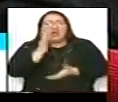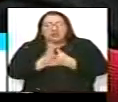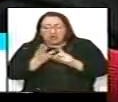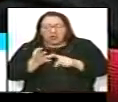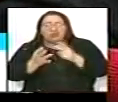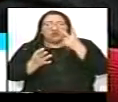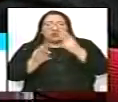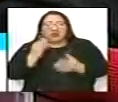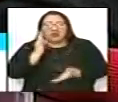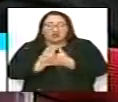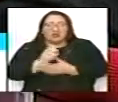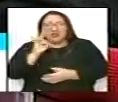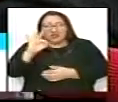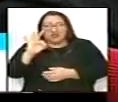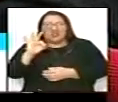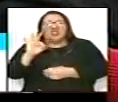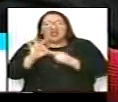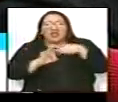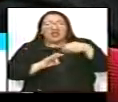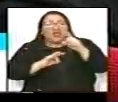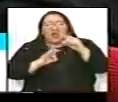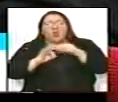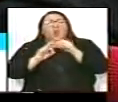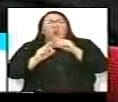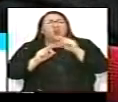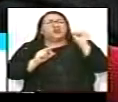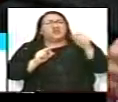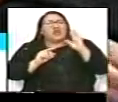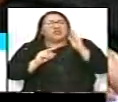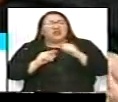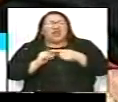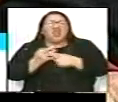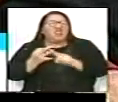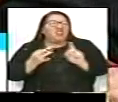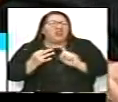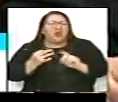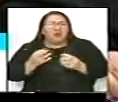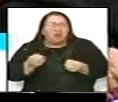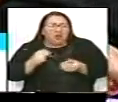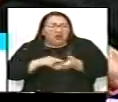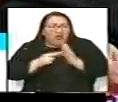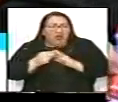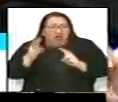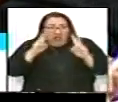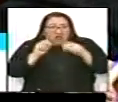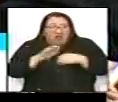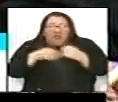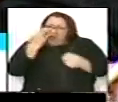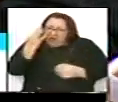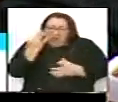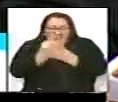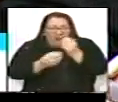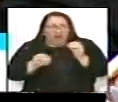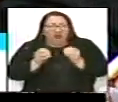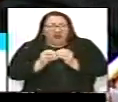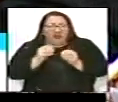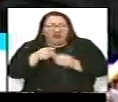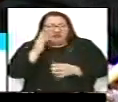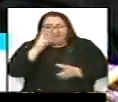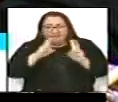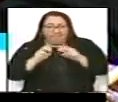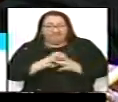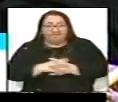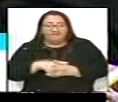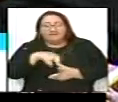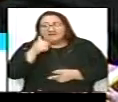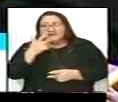dentro del informe que ha hecho la subcomisión, porque la subcomisión ya hizo una calificación, mal que bien. A algunos les puede